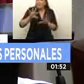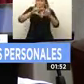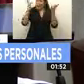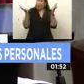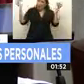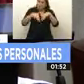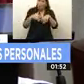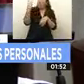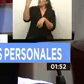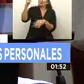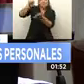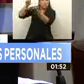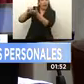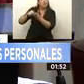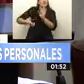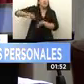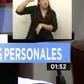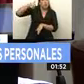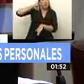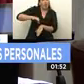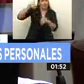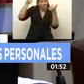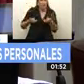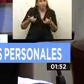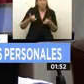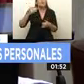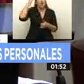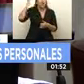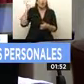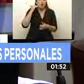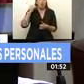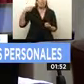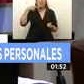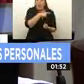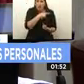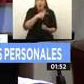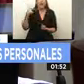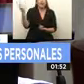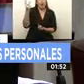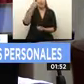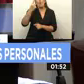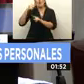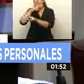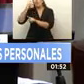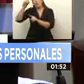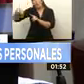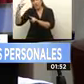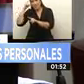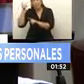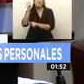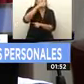positivo en materia fiscal Corea Corea del Sur claro y Alemania Alemania 1.10 y Corea